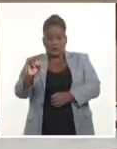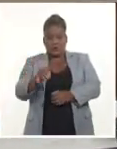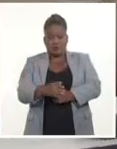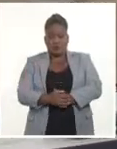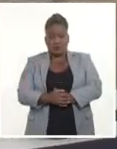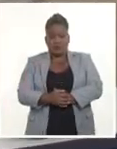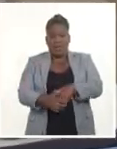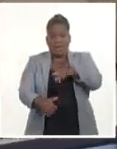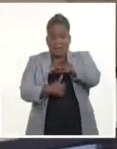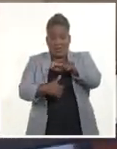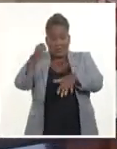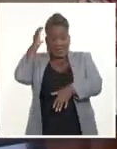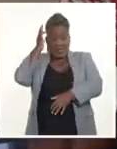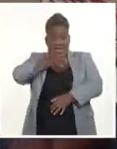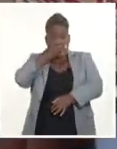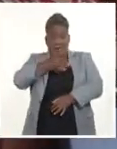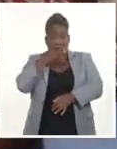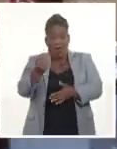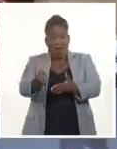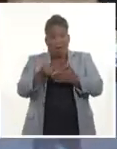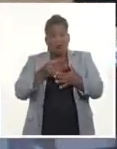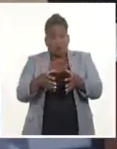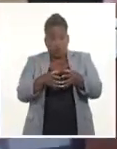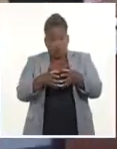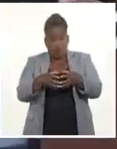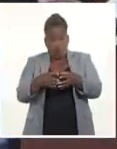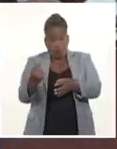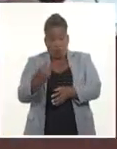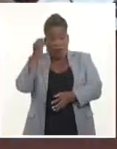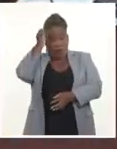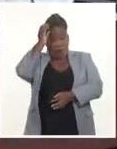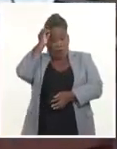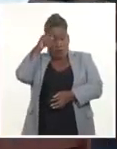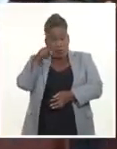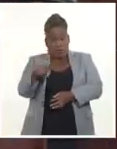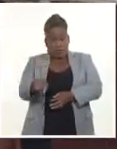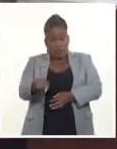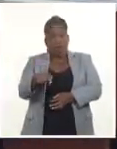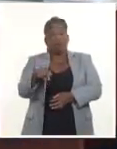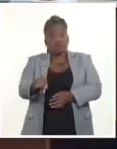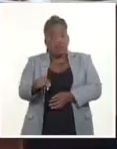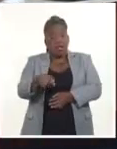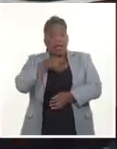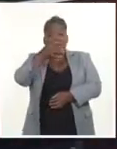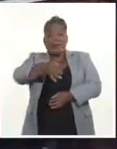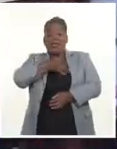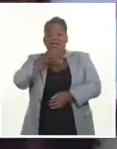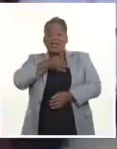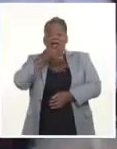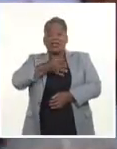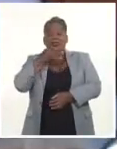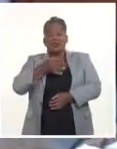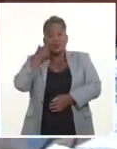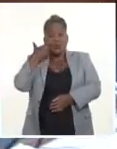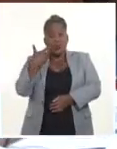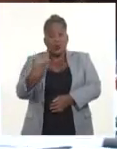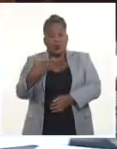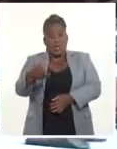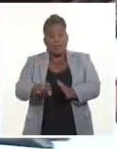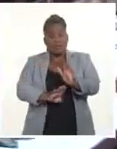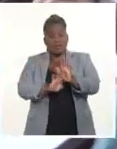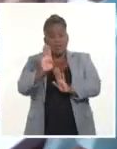cubano valoró como un aporte del Consejo Nacional de Innovación este llamado de atención sobre una tendencia importante del